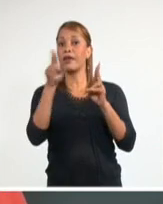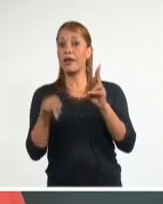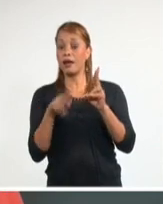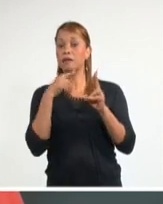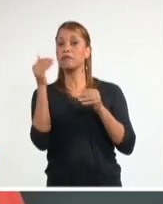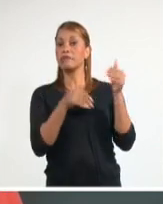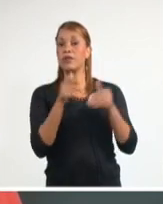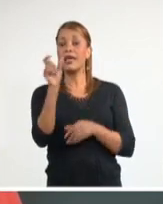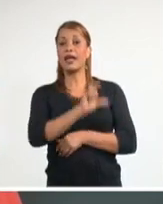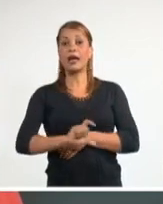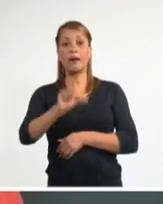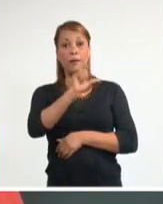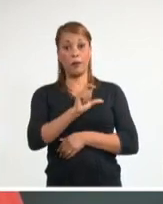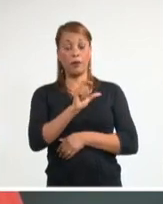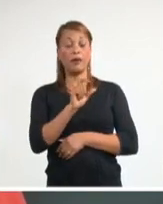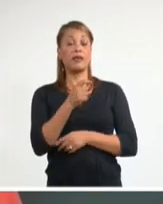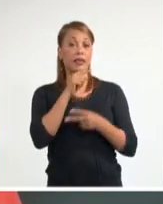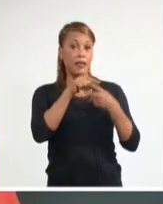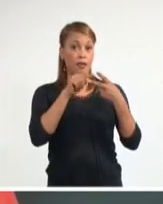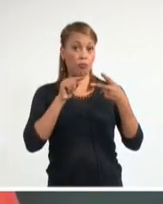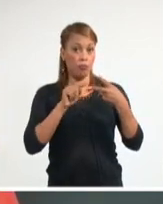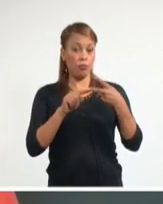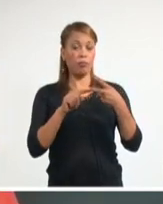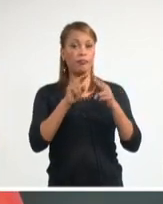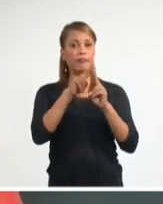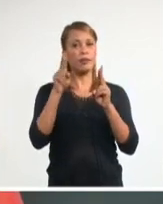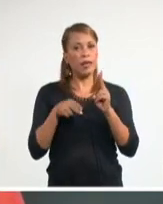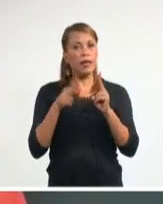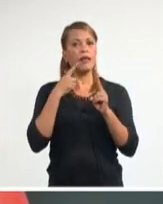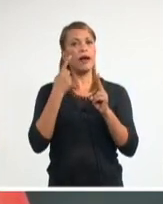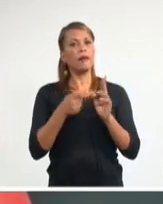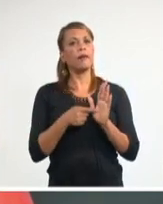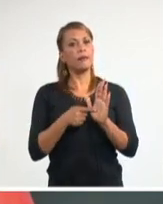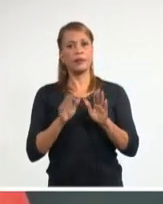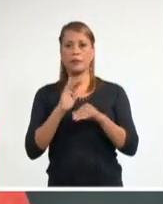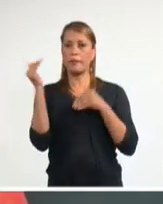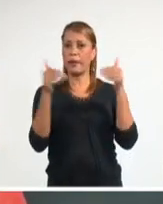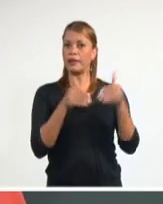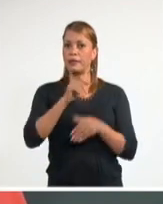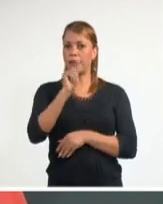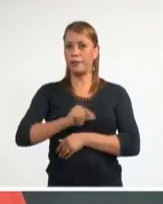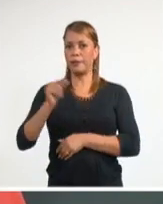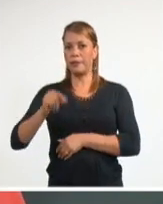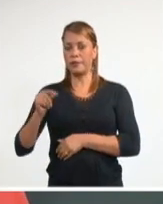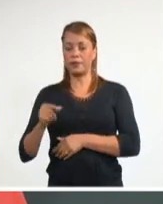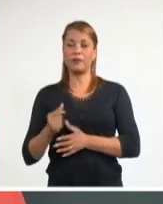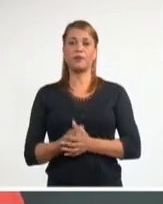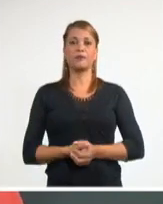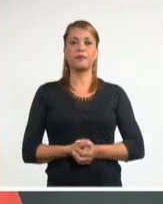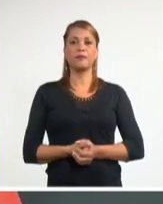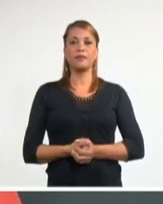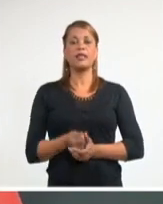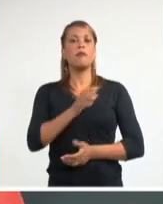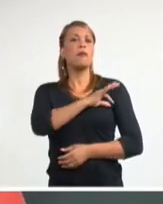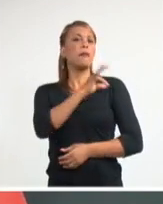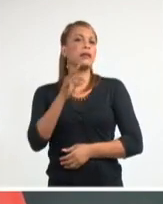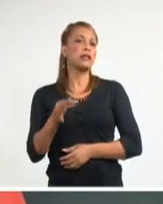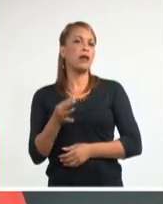de Camagüey, a la Avellaneda el principal, con espectáculos presenciales. Y también hemos invitado